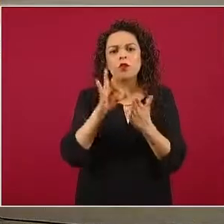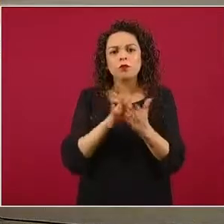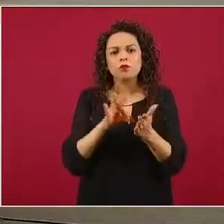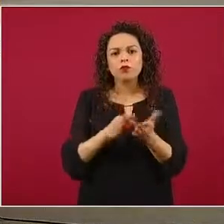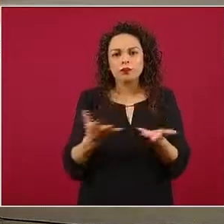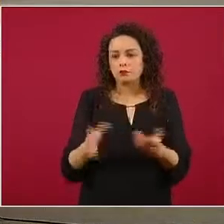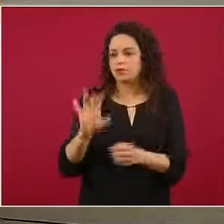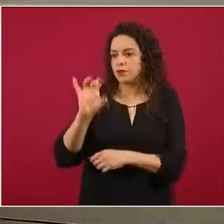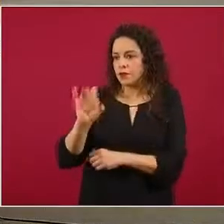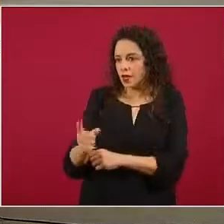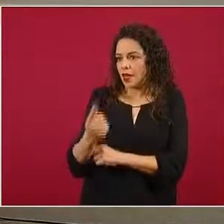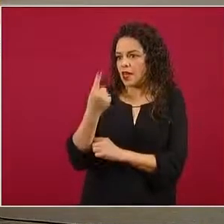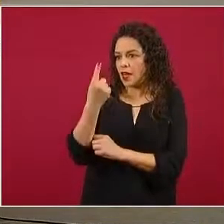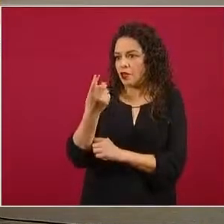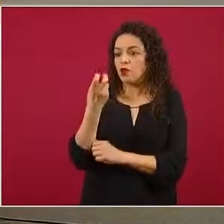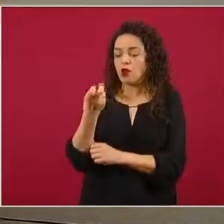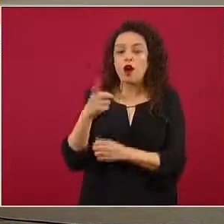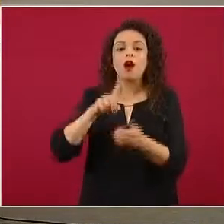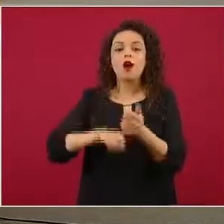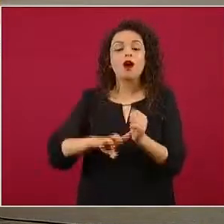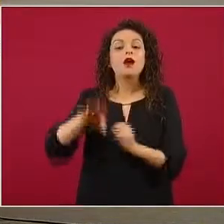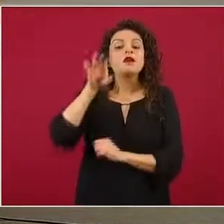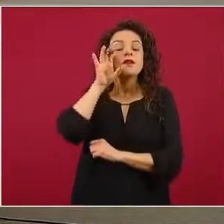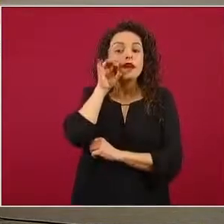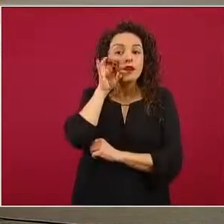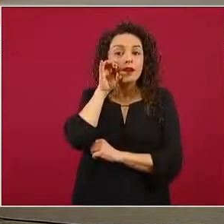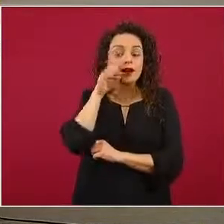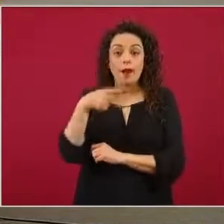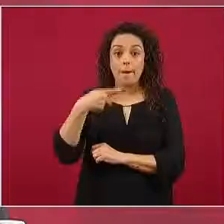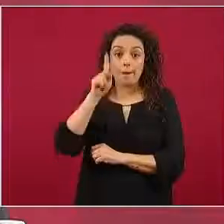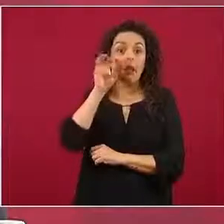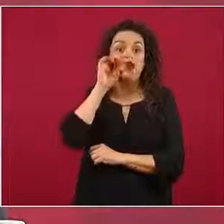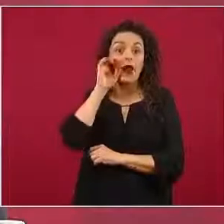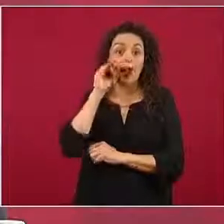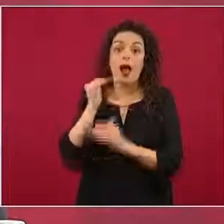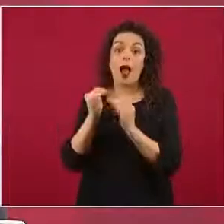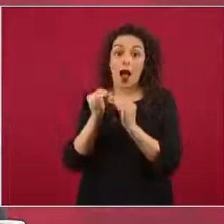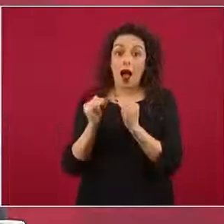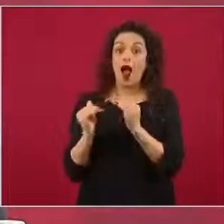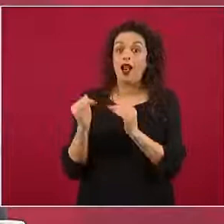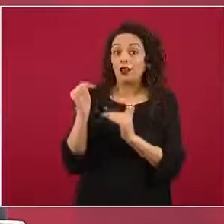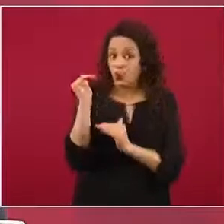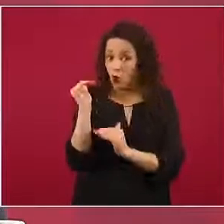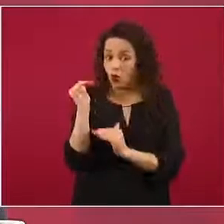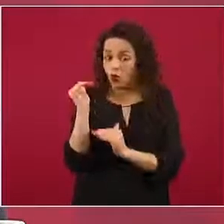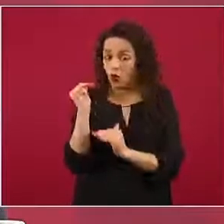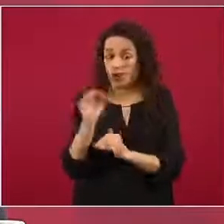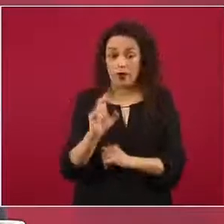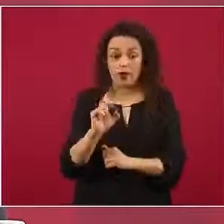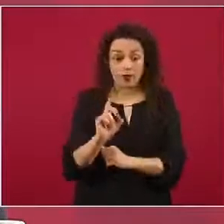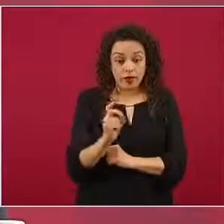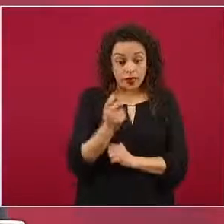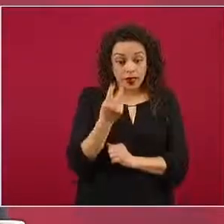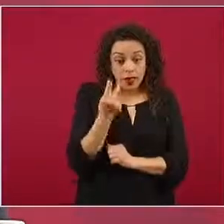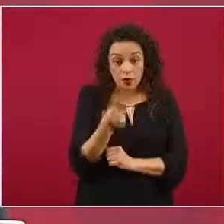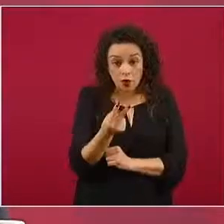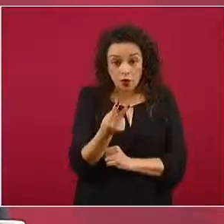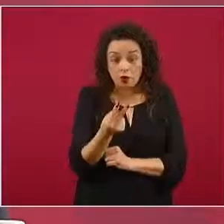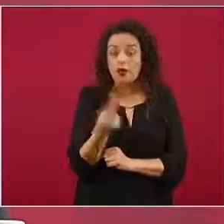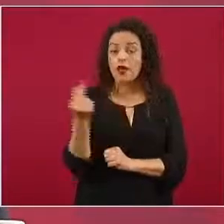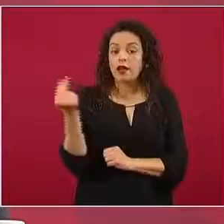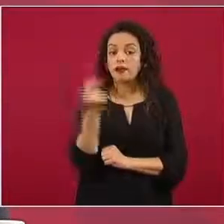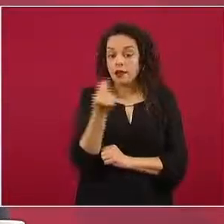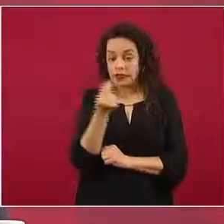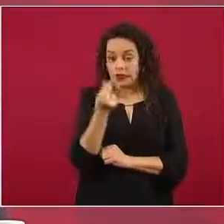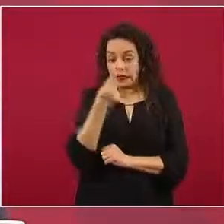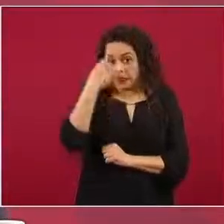es precisamente un naranja, pero es un naranja alto. 32 es el puntaje que se requiere